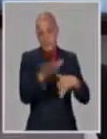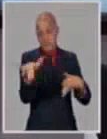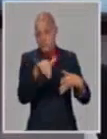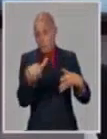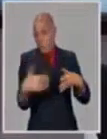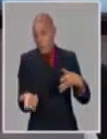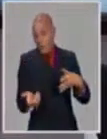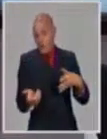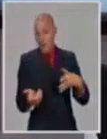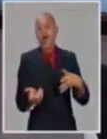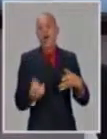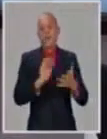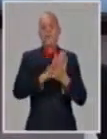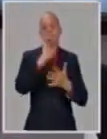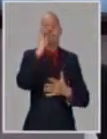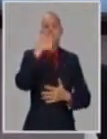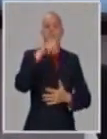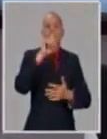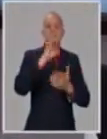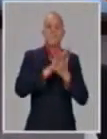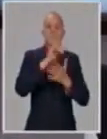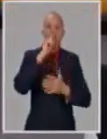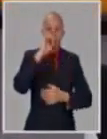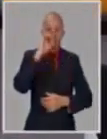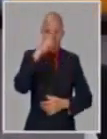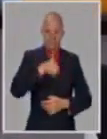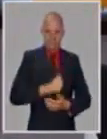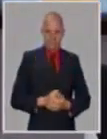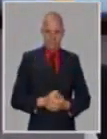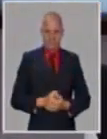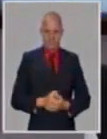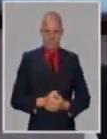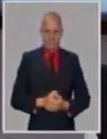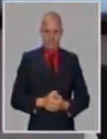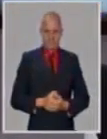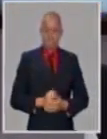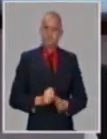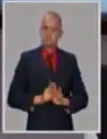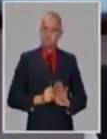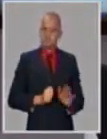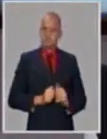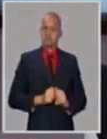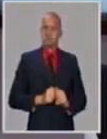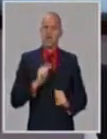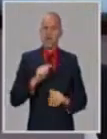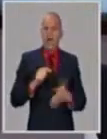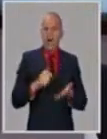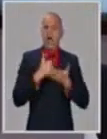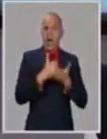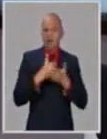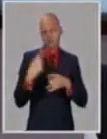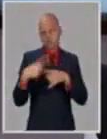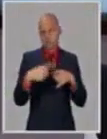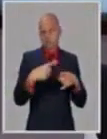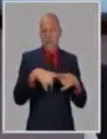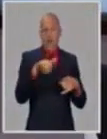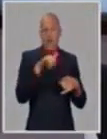hacer evaluaciones como reactivación de la vacunación. Y también los protocolos, se están